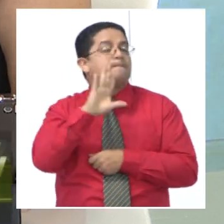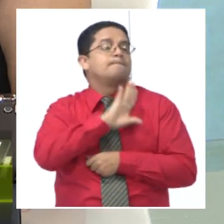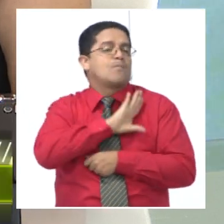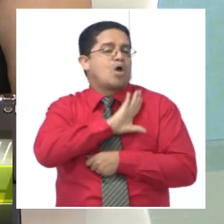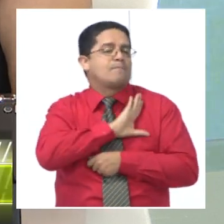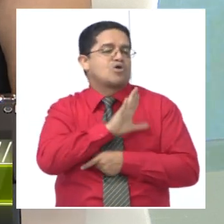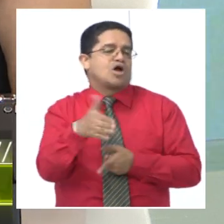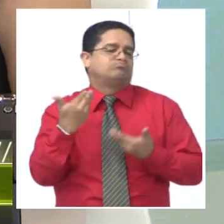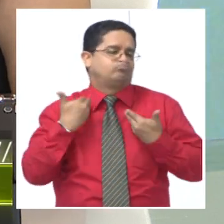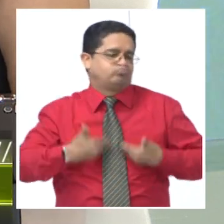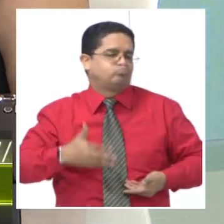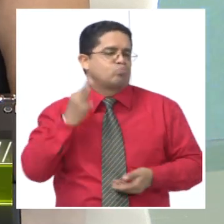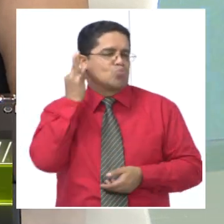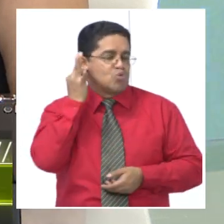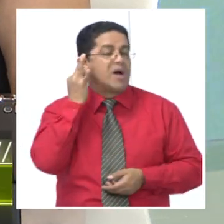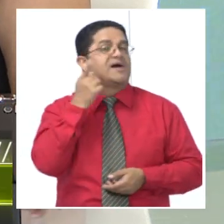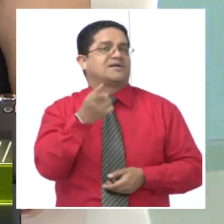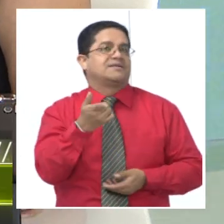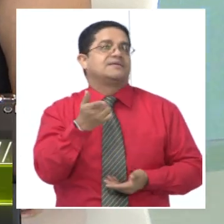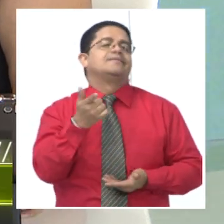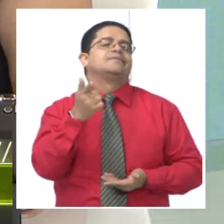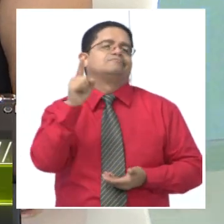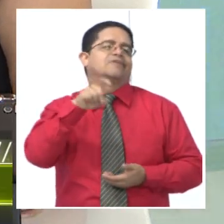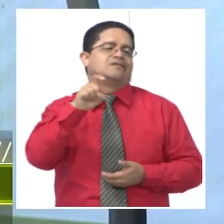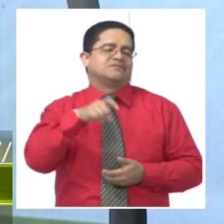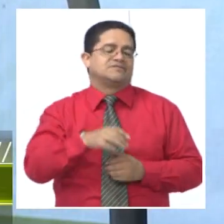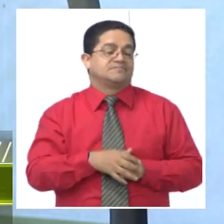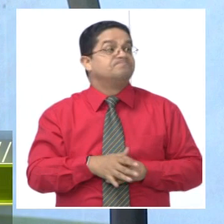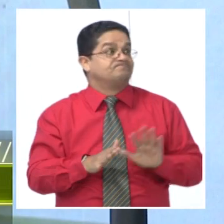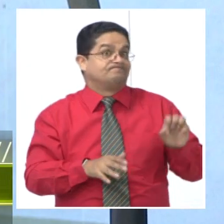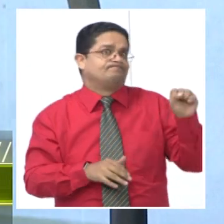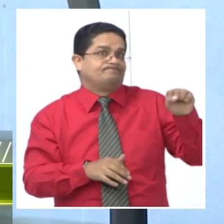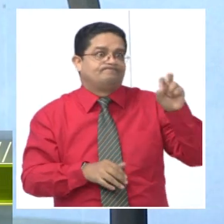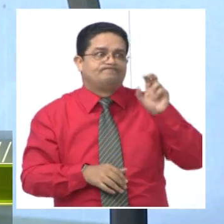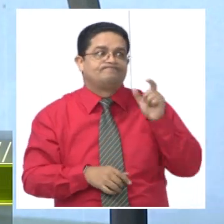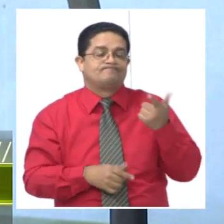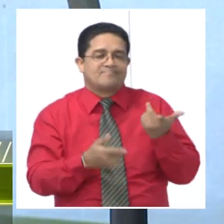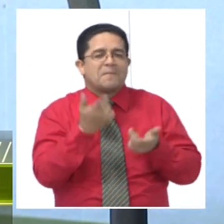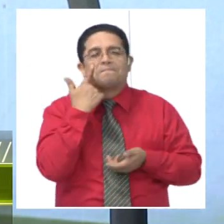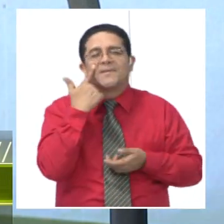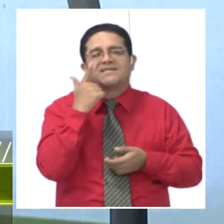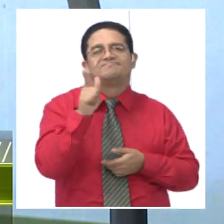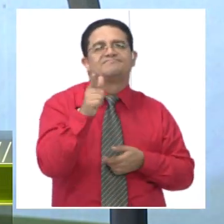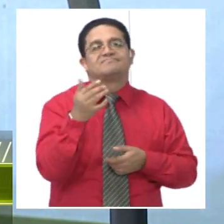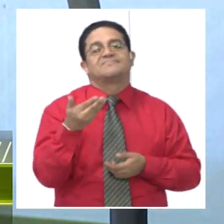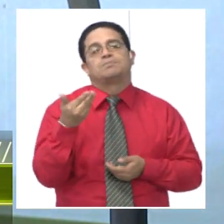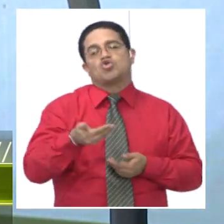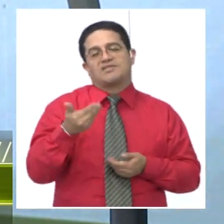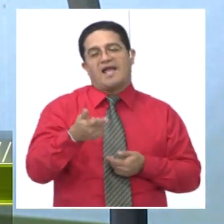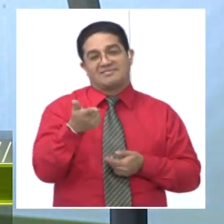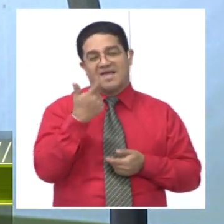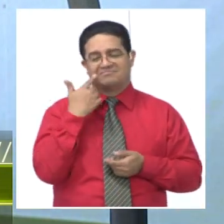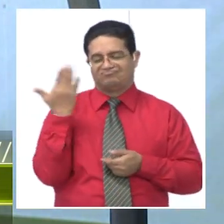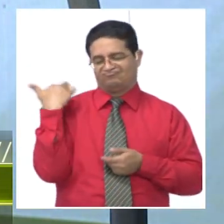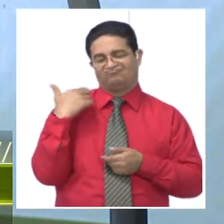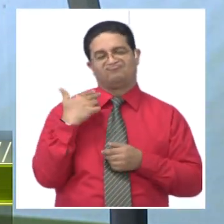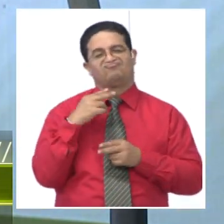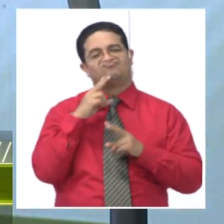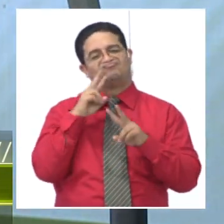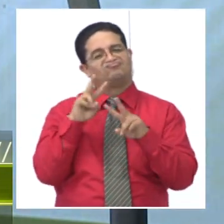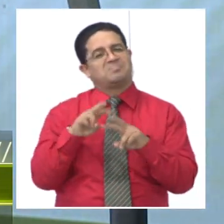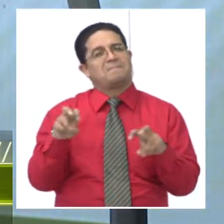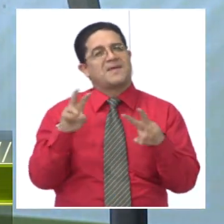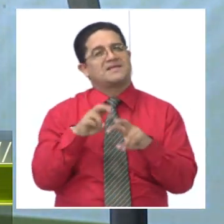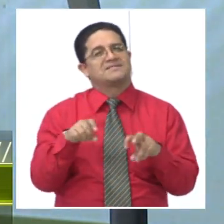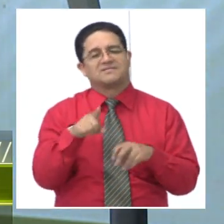la parte vaginal, que son necesarias también. Fíjate, y eso es muy importante, y son un área de investigación muy reciente, que es lo que llamamos el